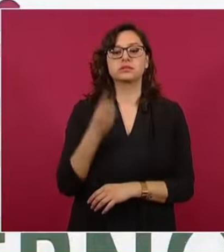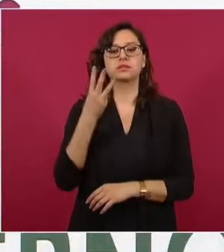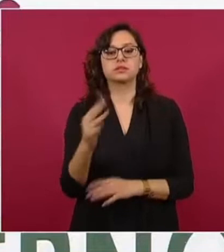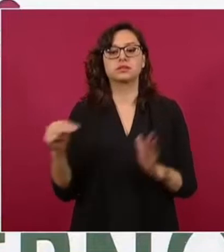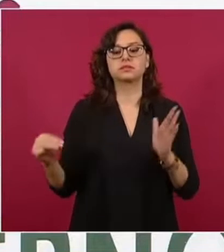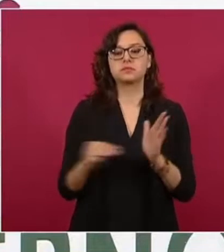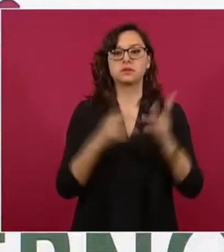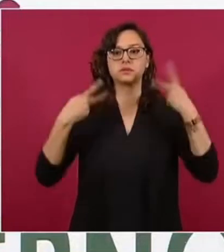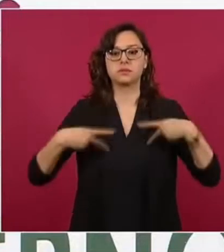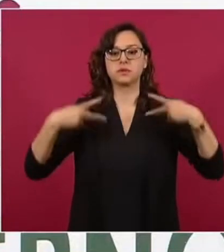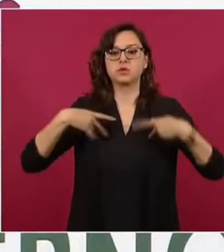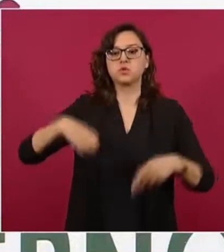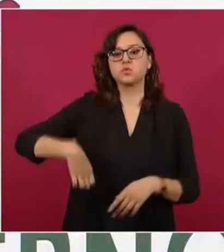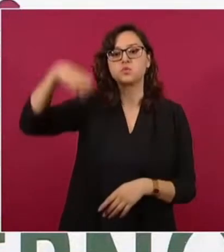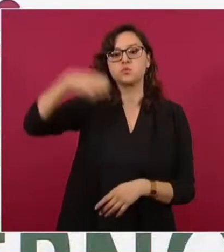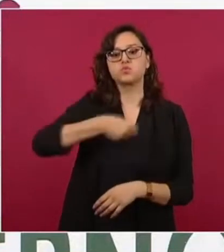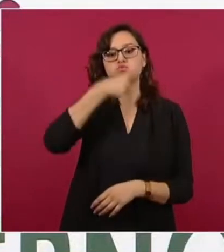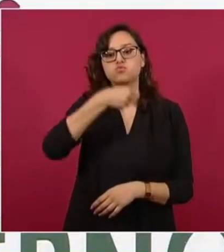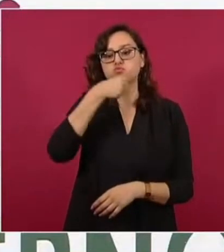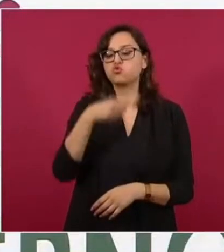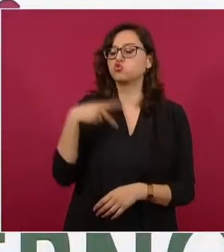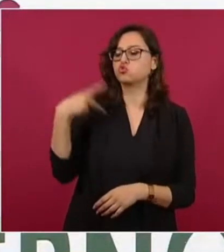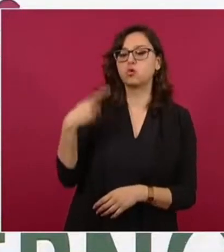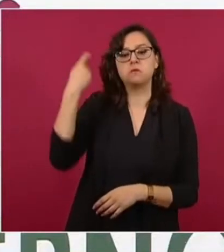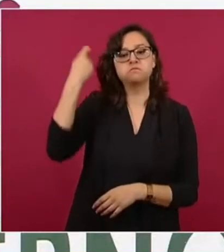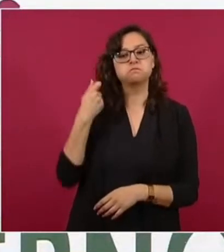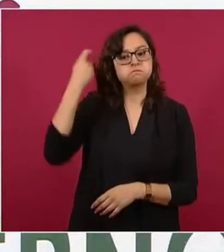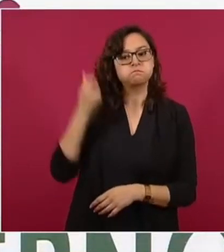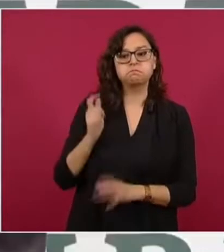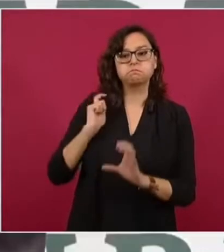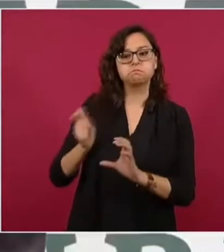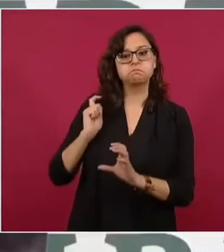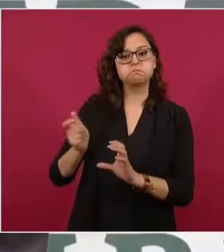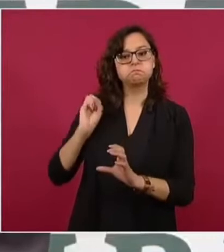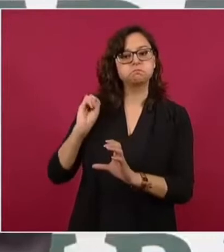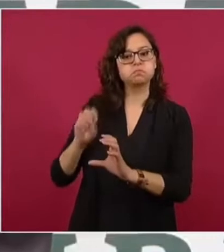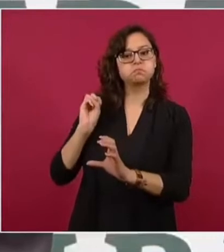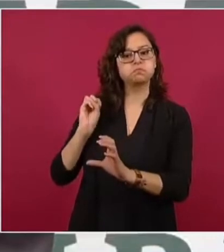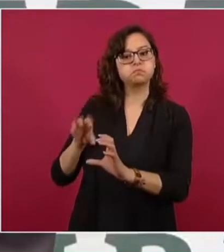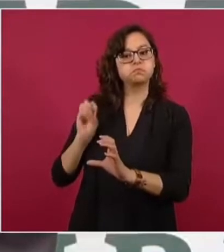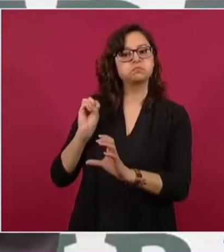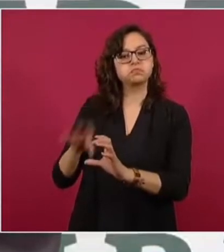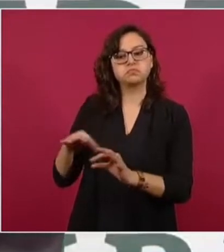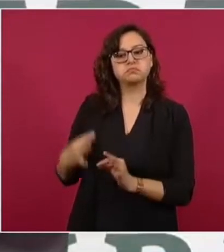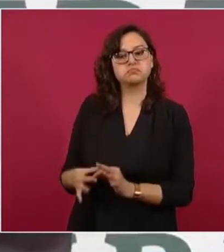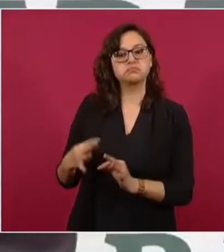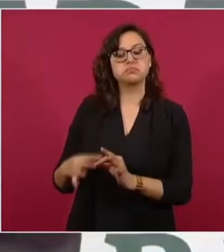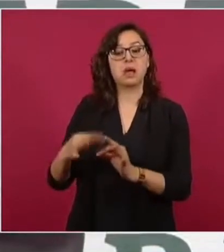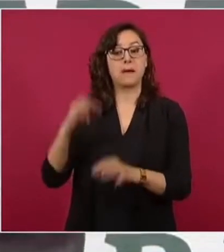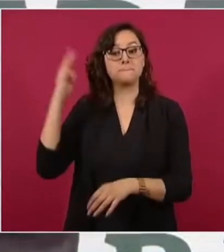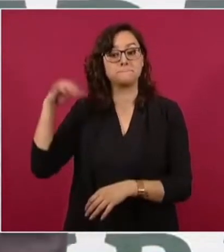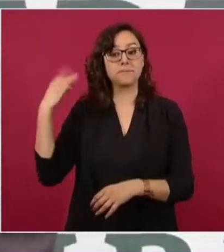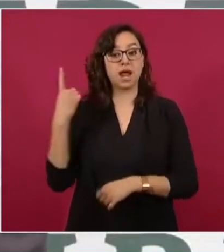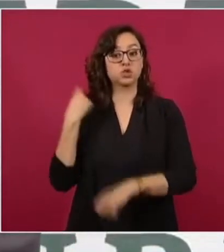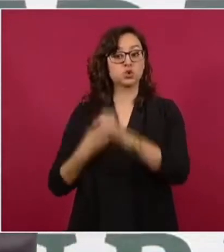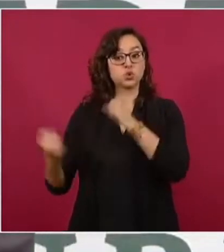10.163.000 adultos mayores que están recibiendo su pensión. Desde el anuncio de marzo del año